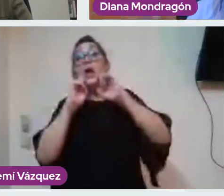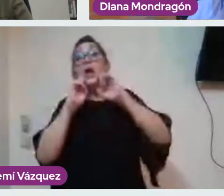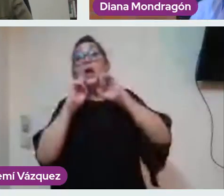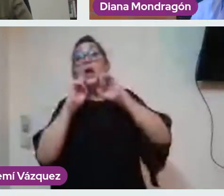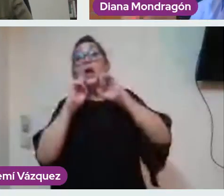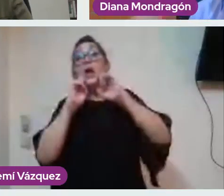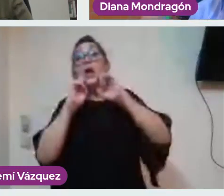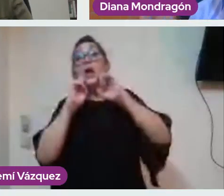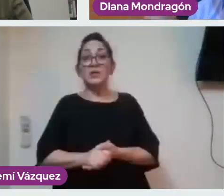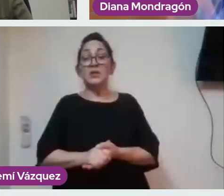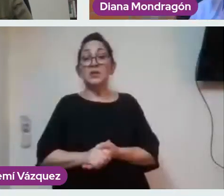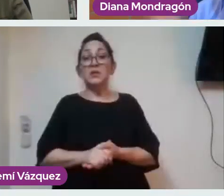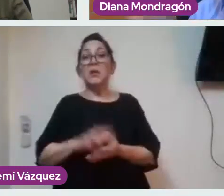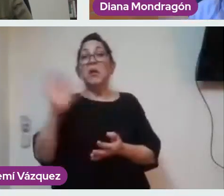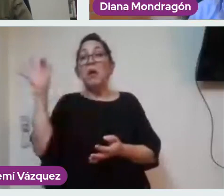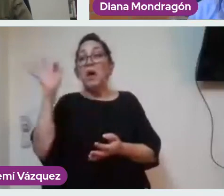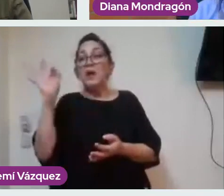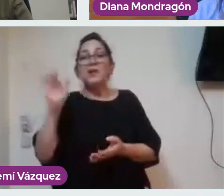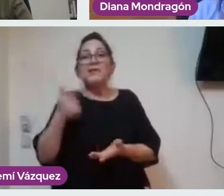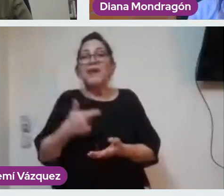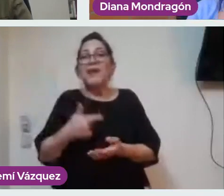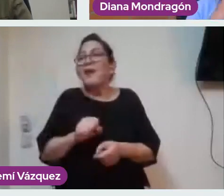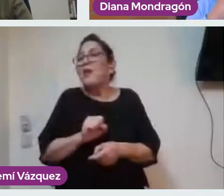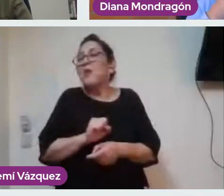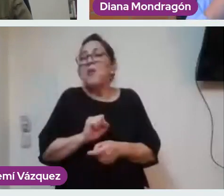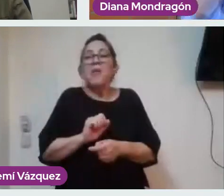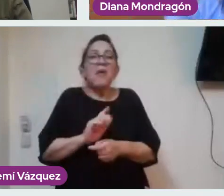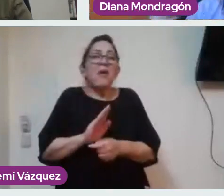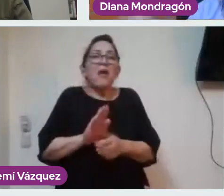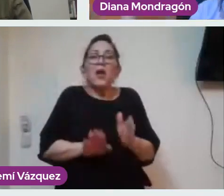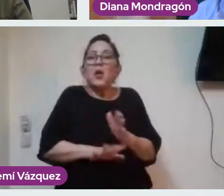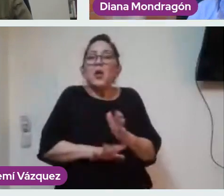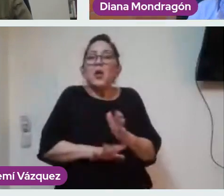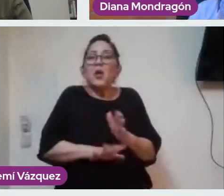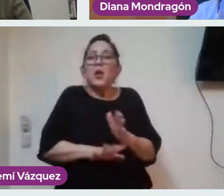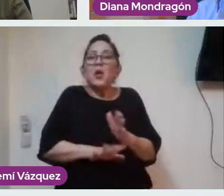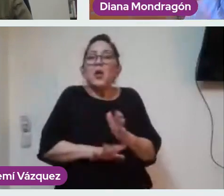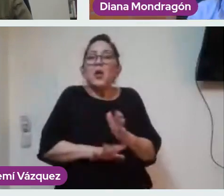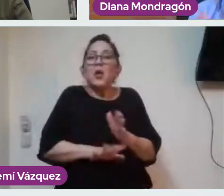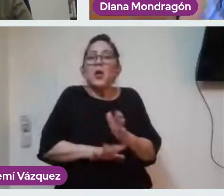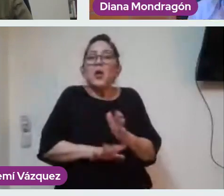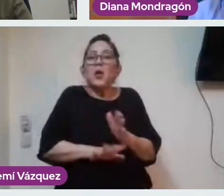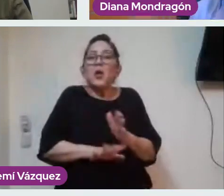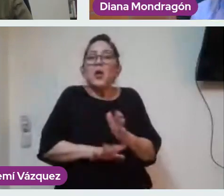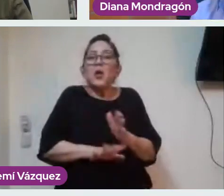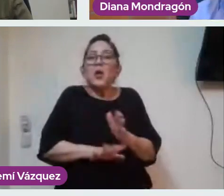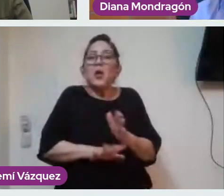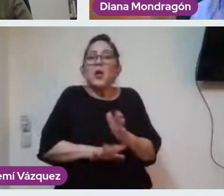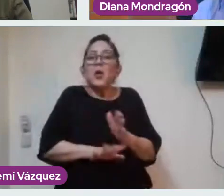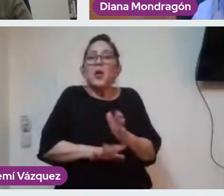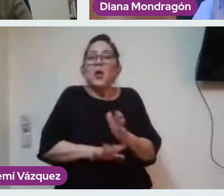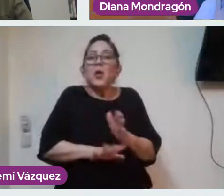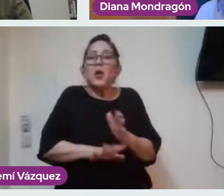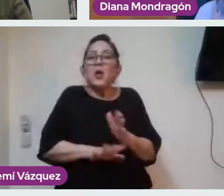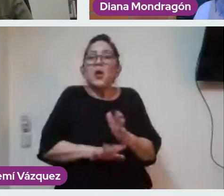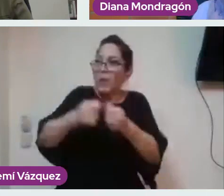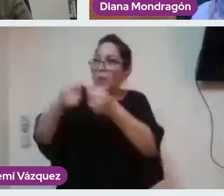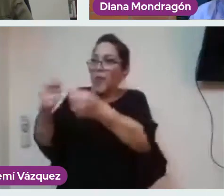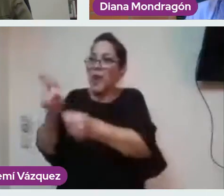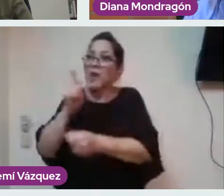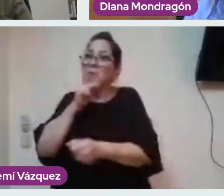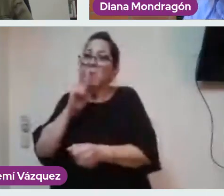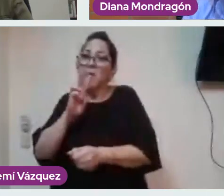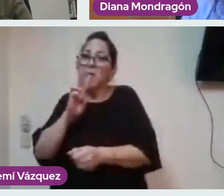muy simple y muy básico es que pueda haber comunicación escrita de los docentes a los padres y viceversa, ¿no?, de los padres a los